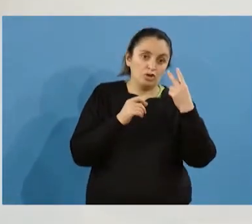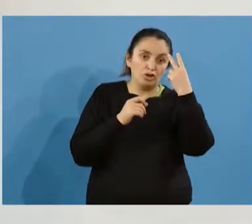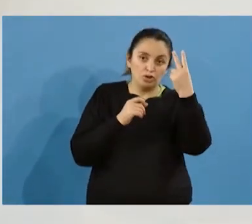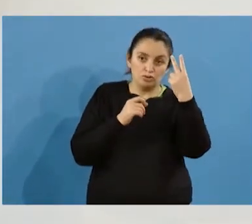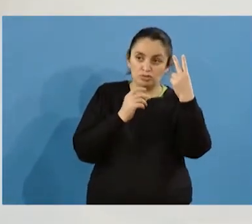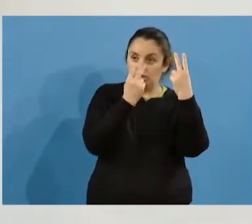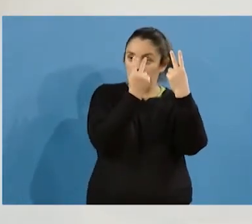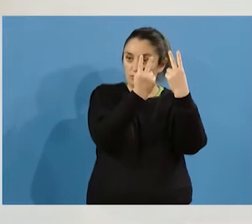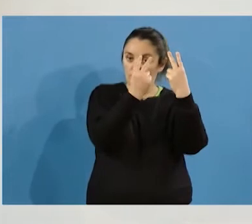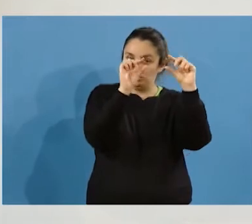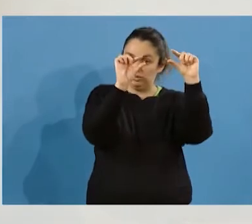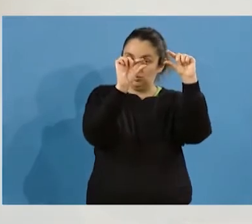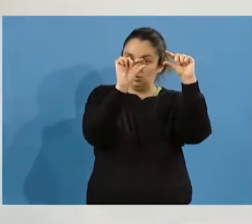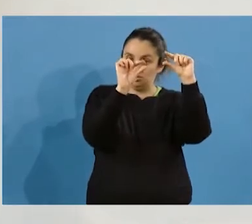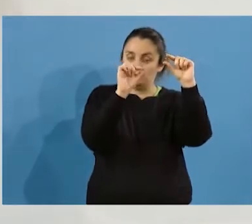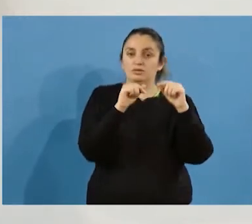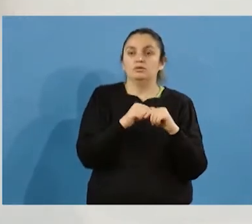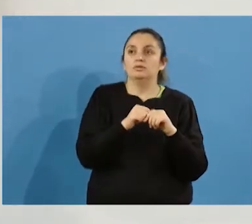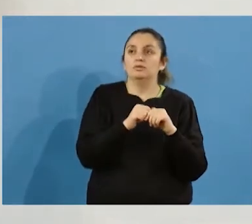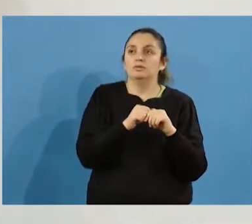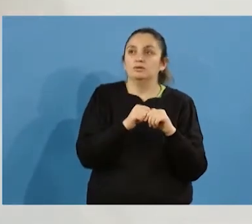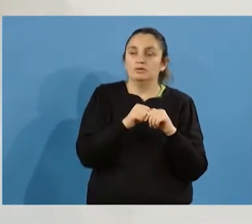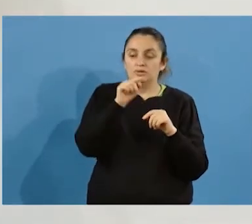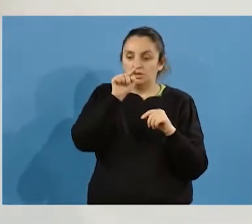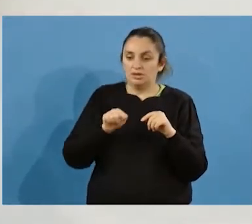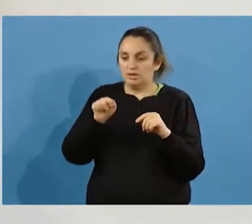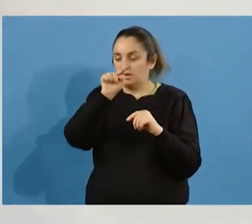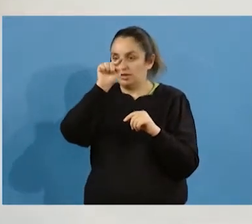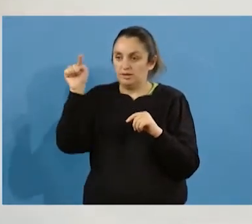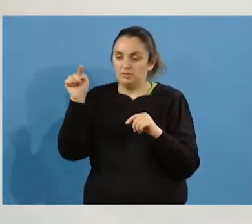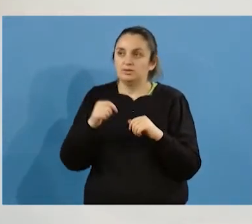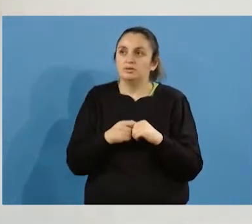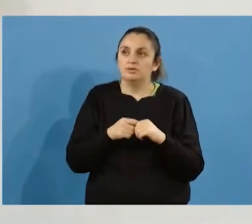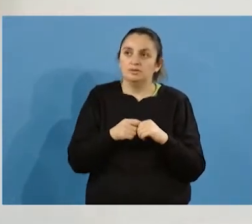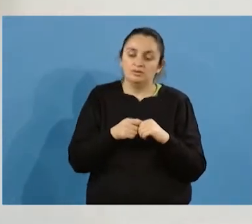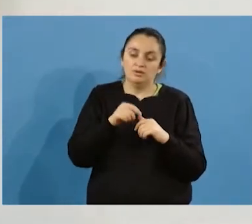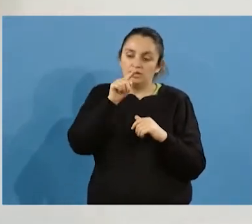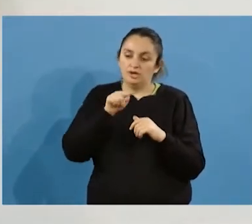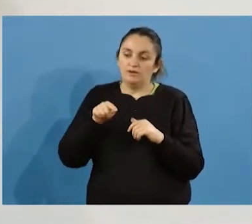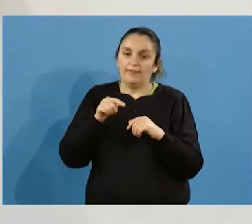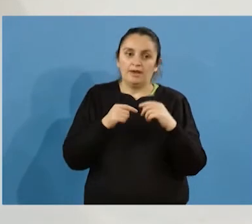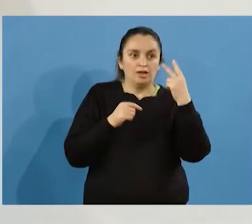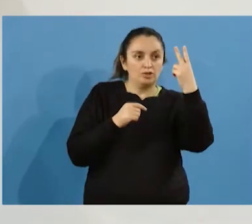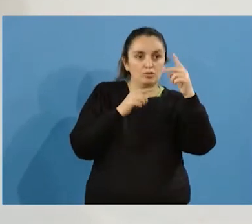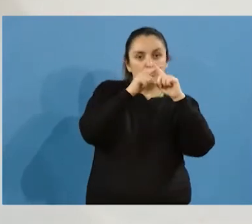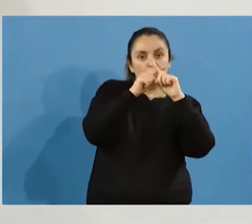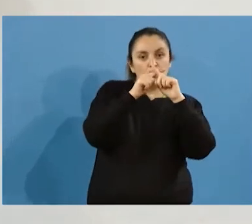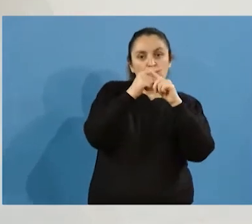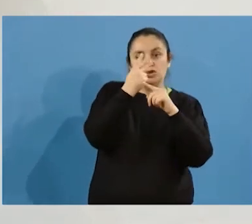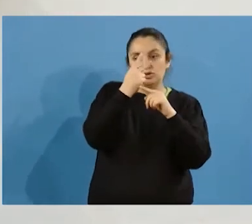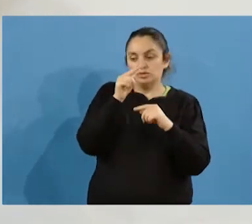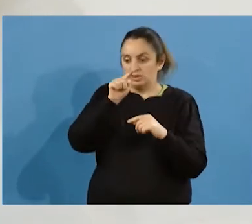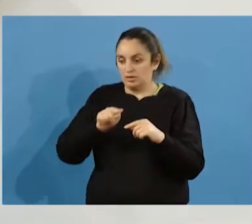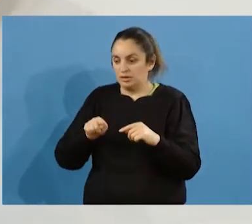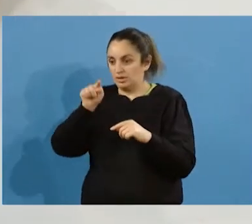y aquí hay un 2 entonces unificó la raíz me va a quedar raíz cuarta de 81